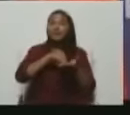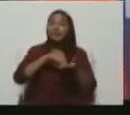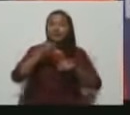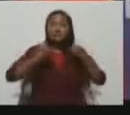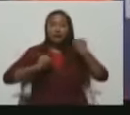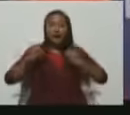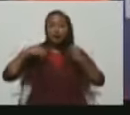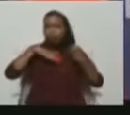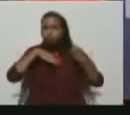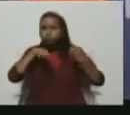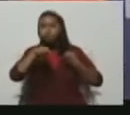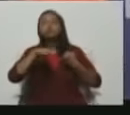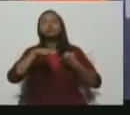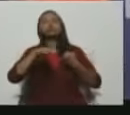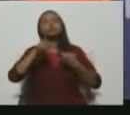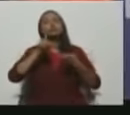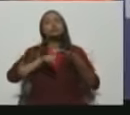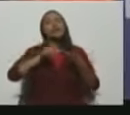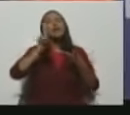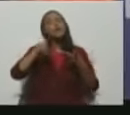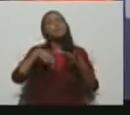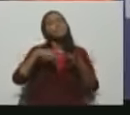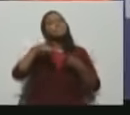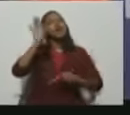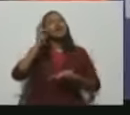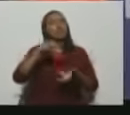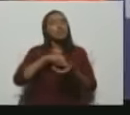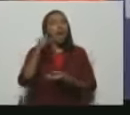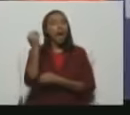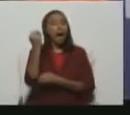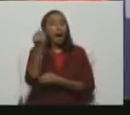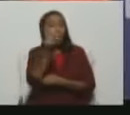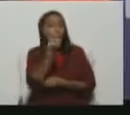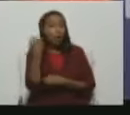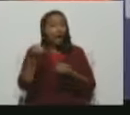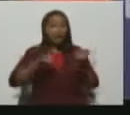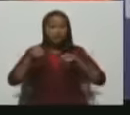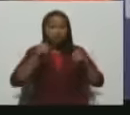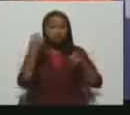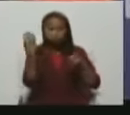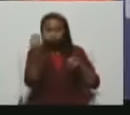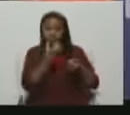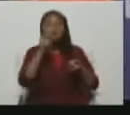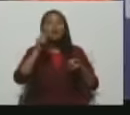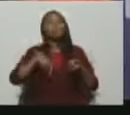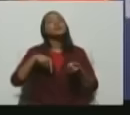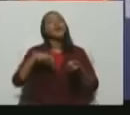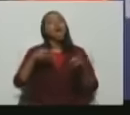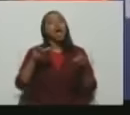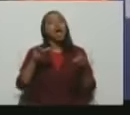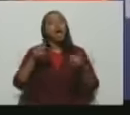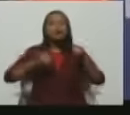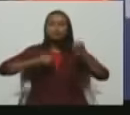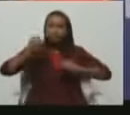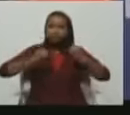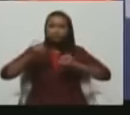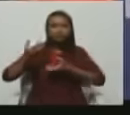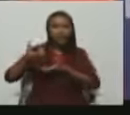8.000 motos, más de 300 ambulancias, equipos de supresión de incendio, más de 100